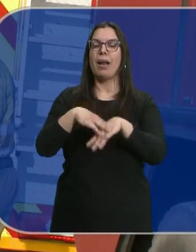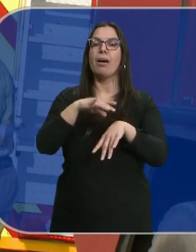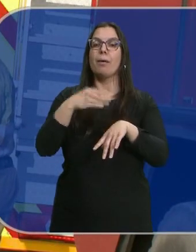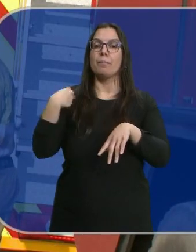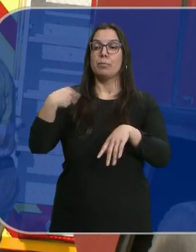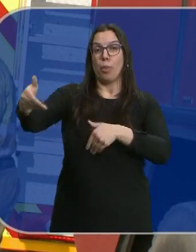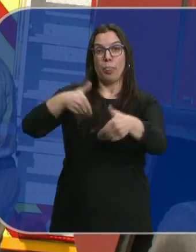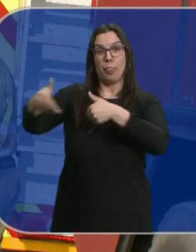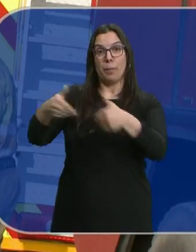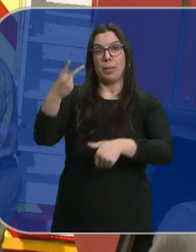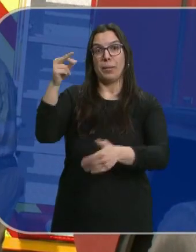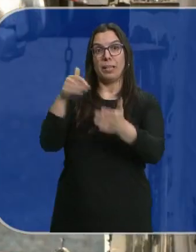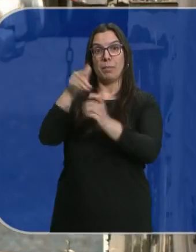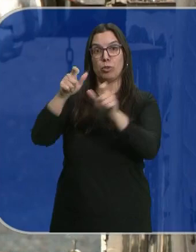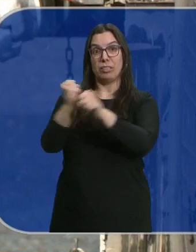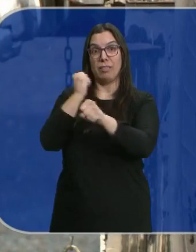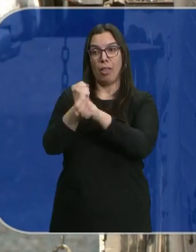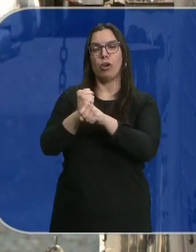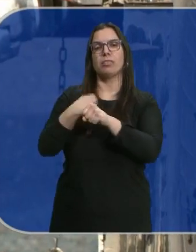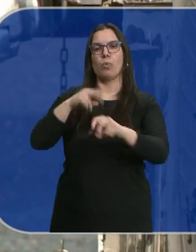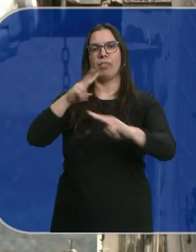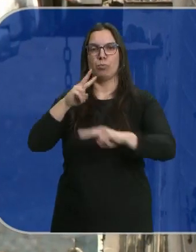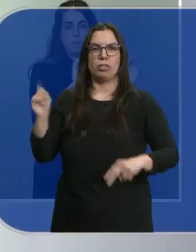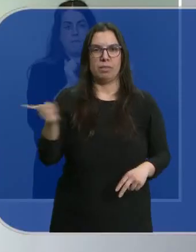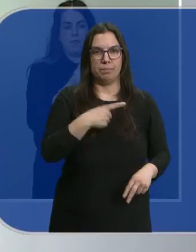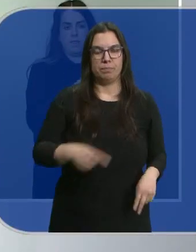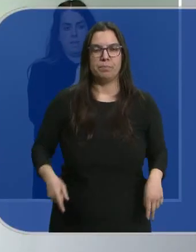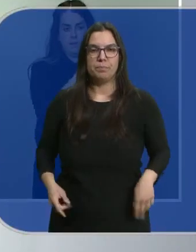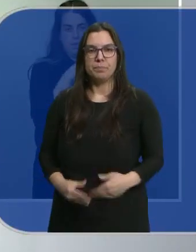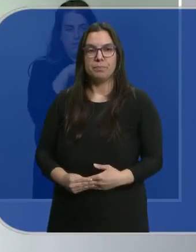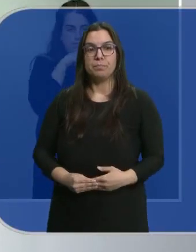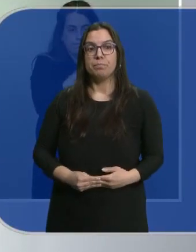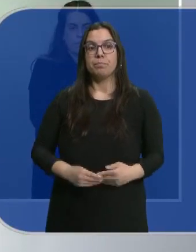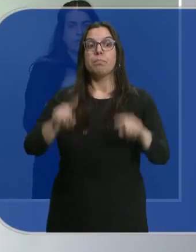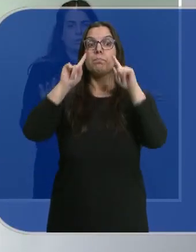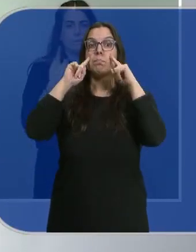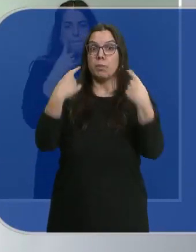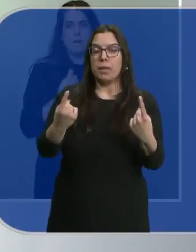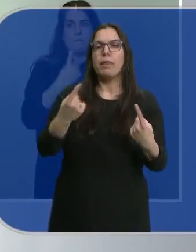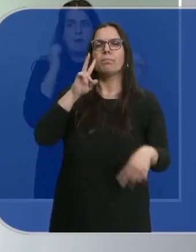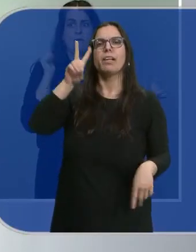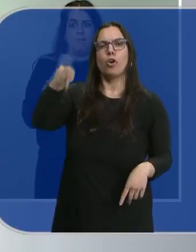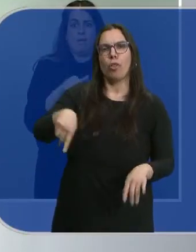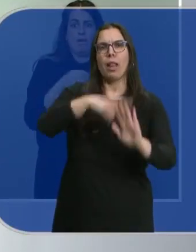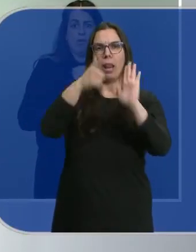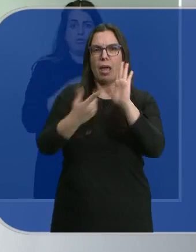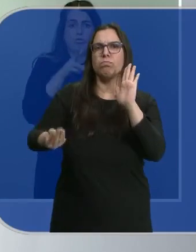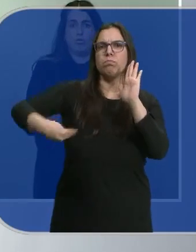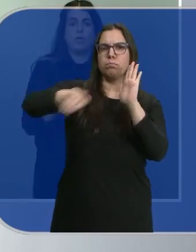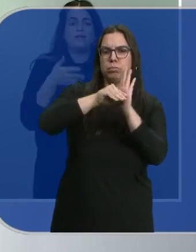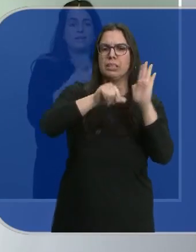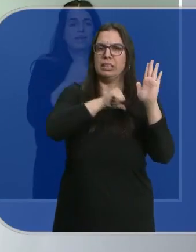la demanda de hasta 20.000 trabajadores en nuestro país. Es por primera vez hacer un reconocimiento legal